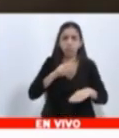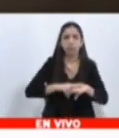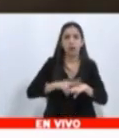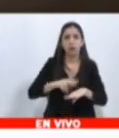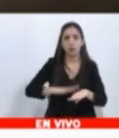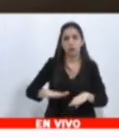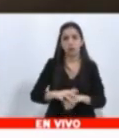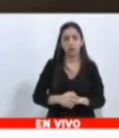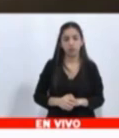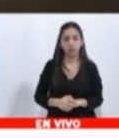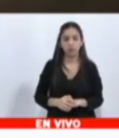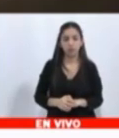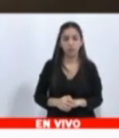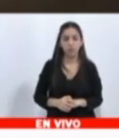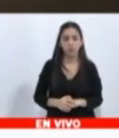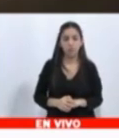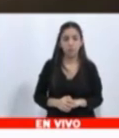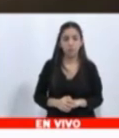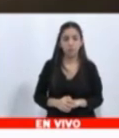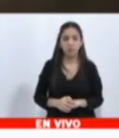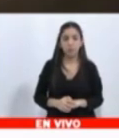Quiero Paraguay.